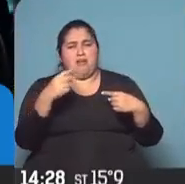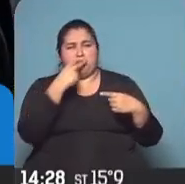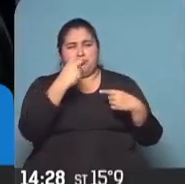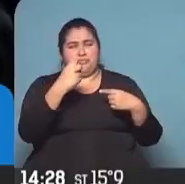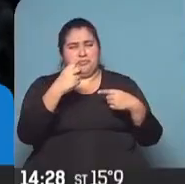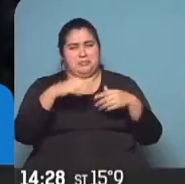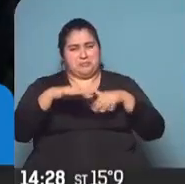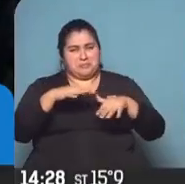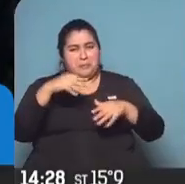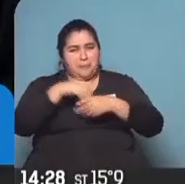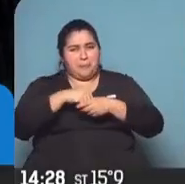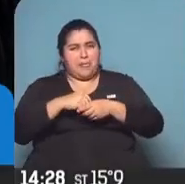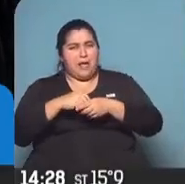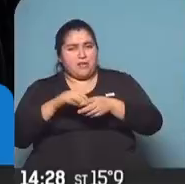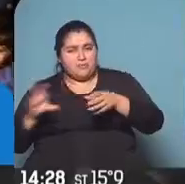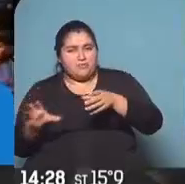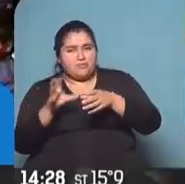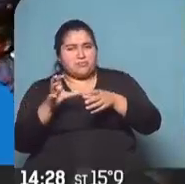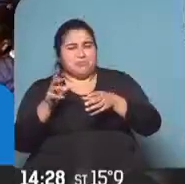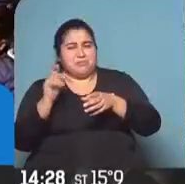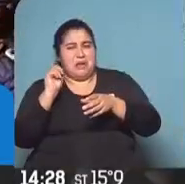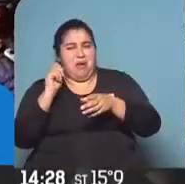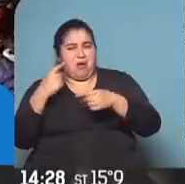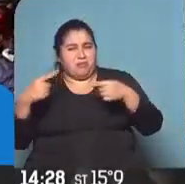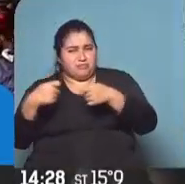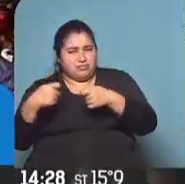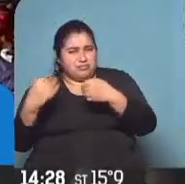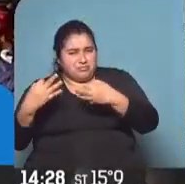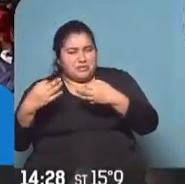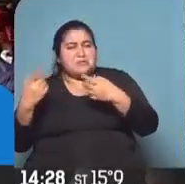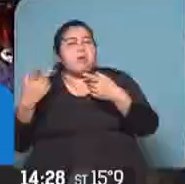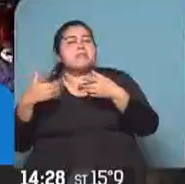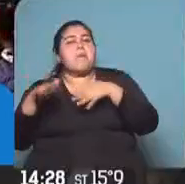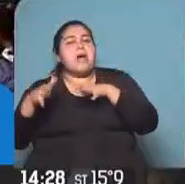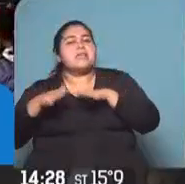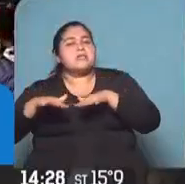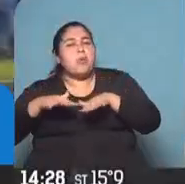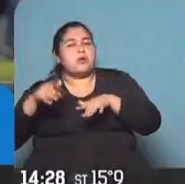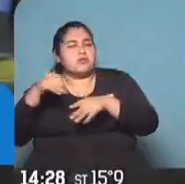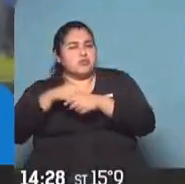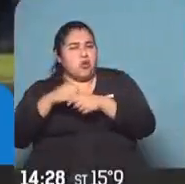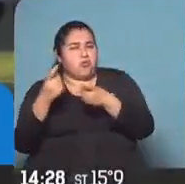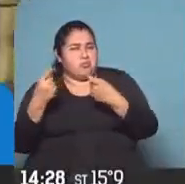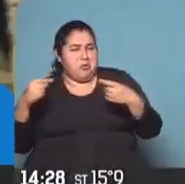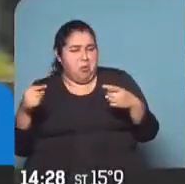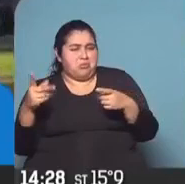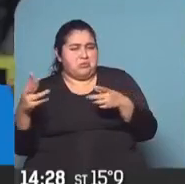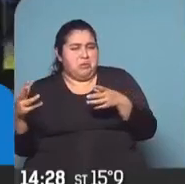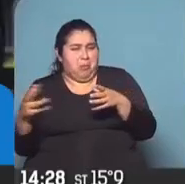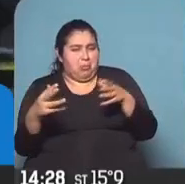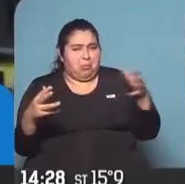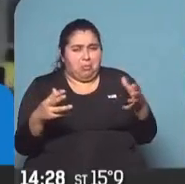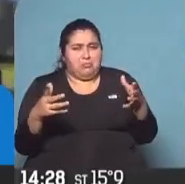con un grupo de electrógenos incorporado cuenta con una sala de situación móvil fines de ser empleados donde cualquier